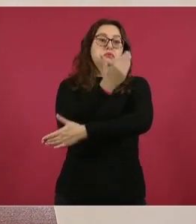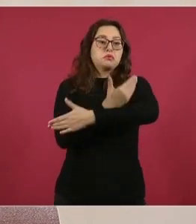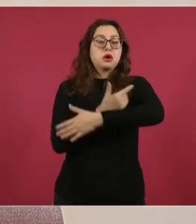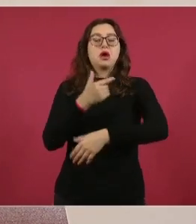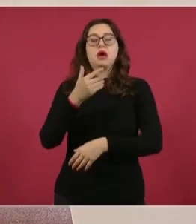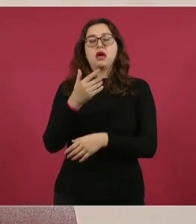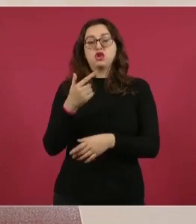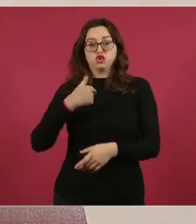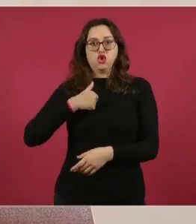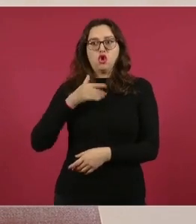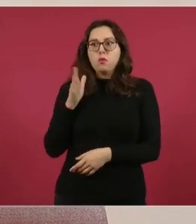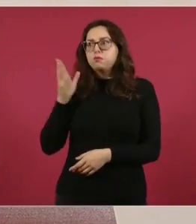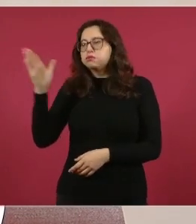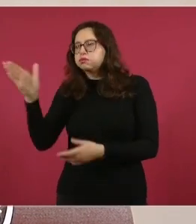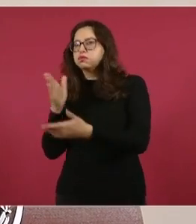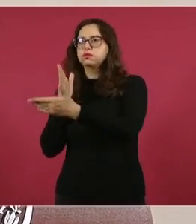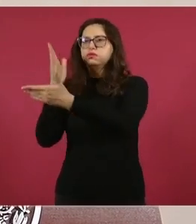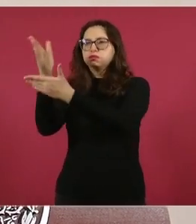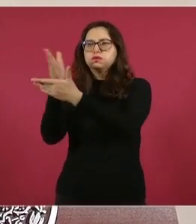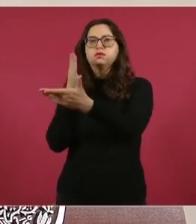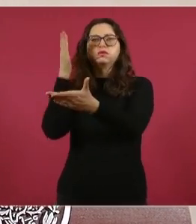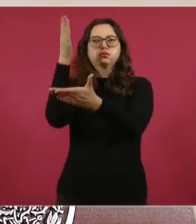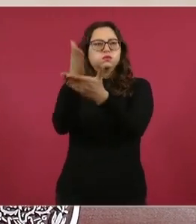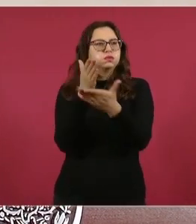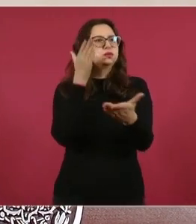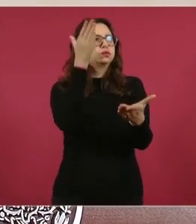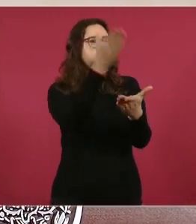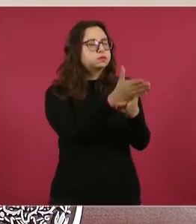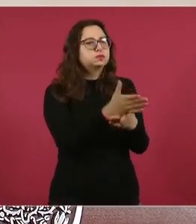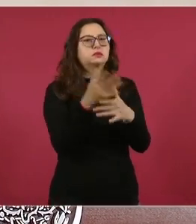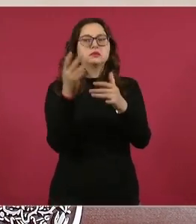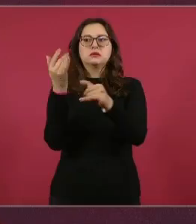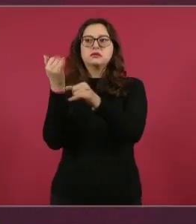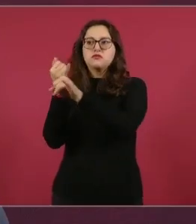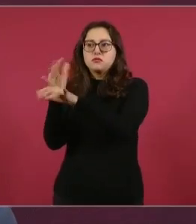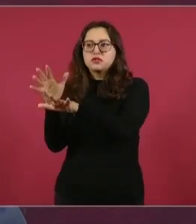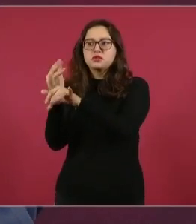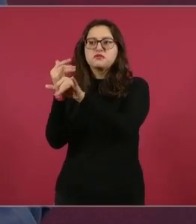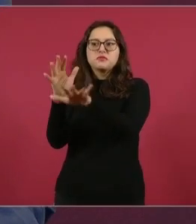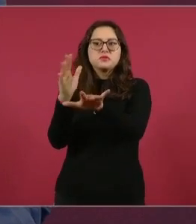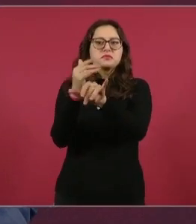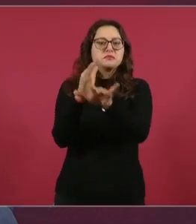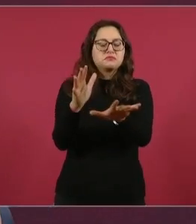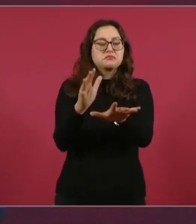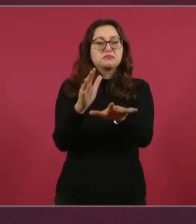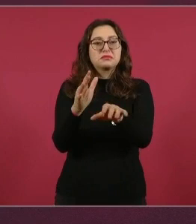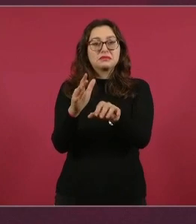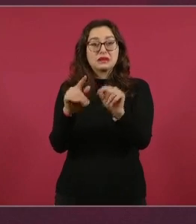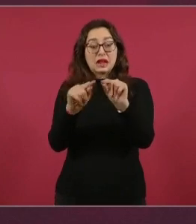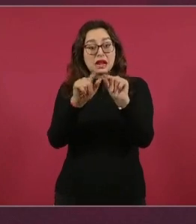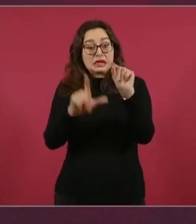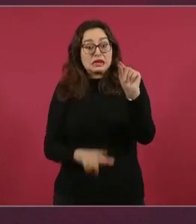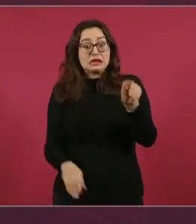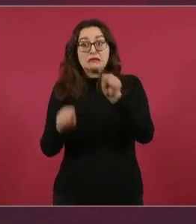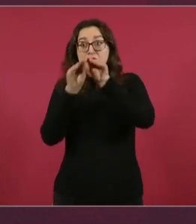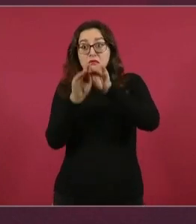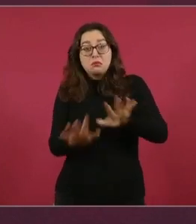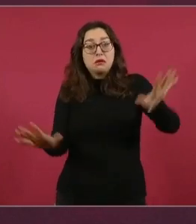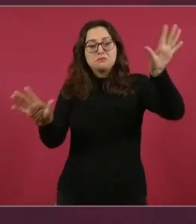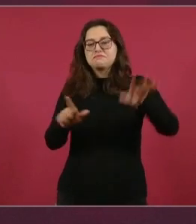Ya hay la costumbre de